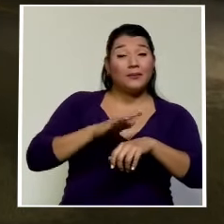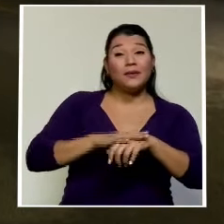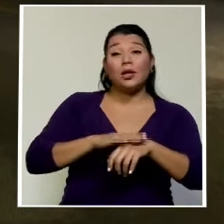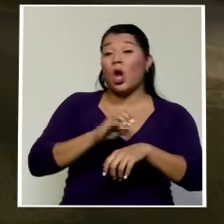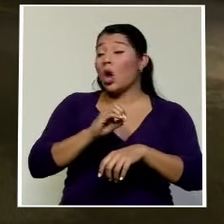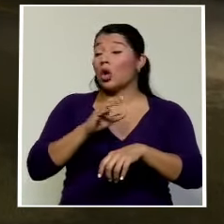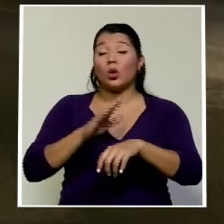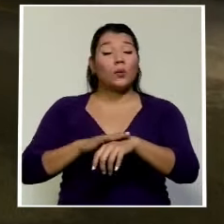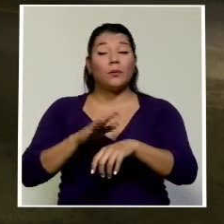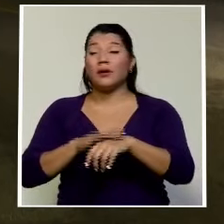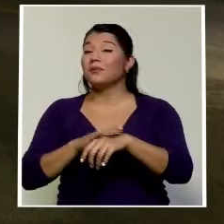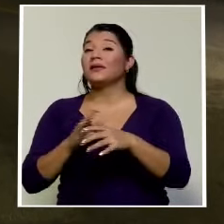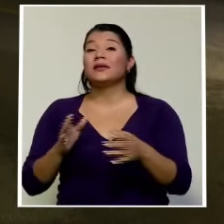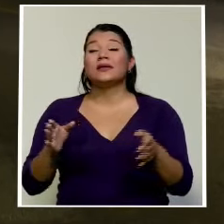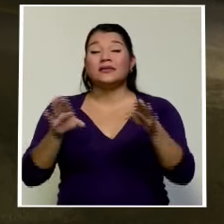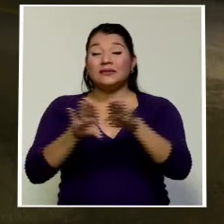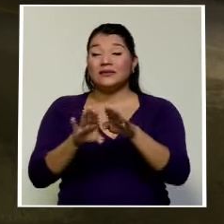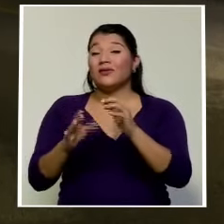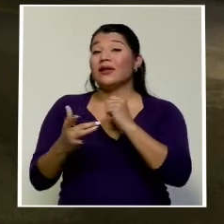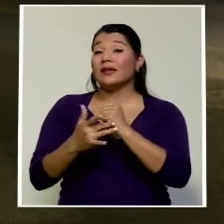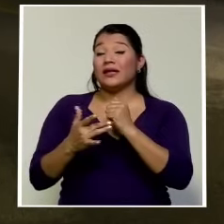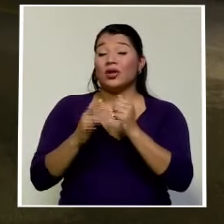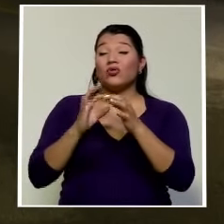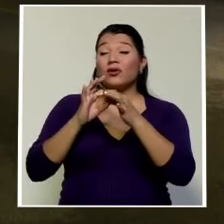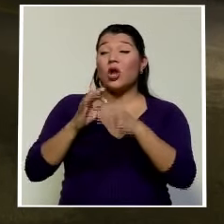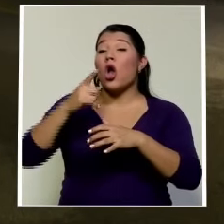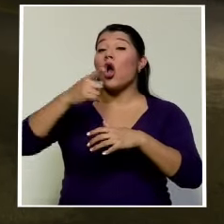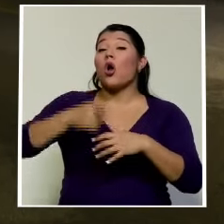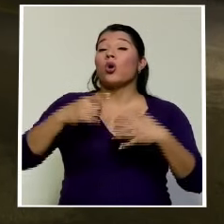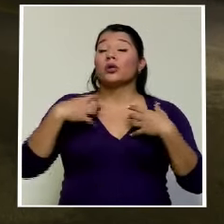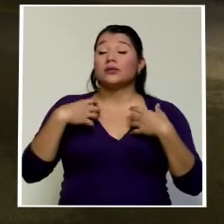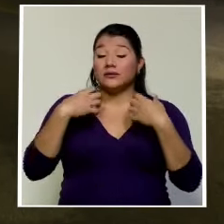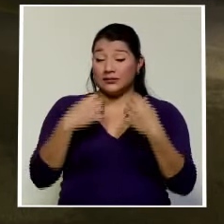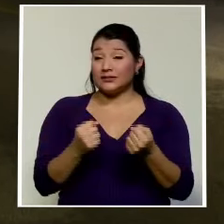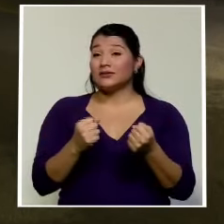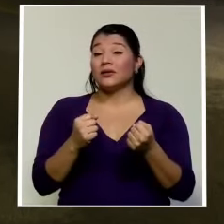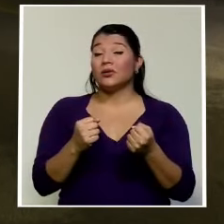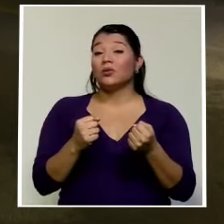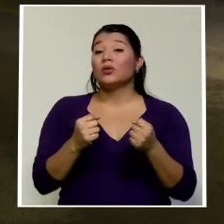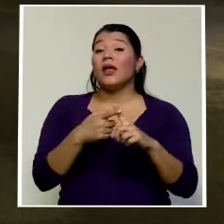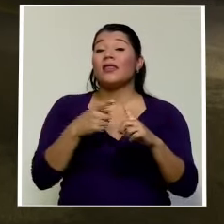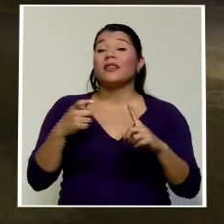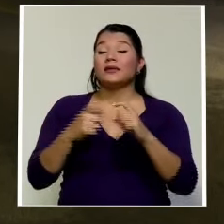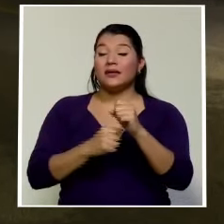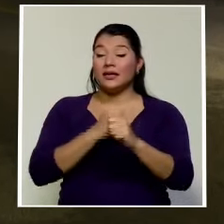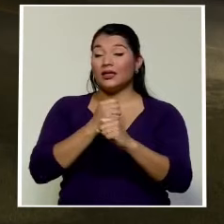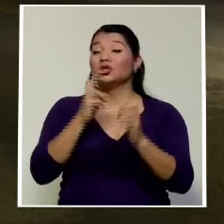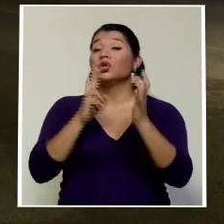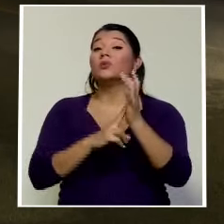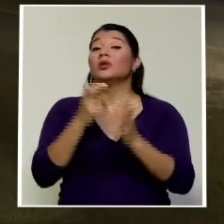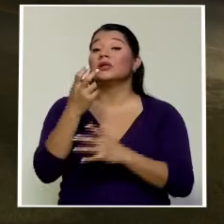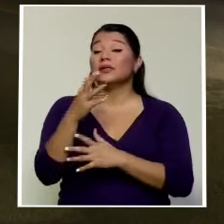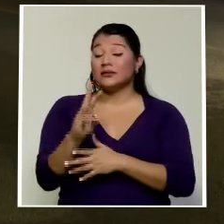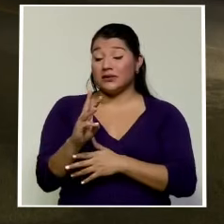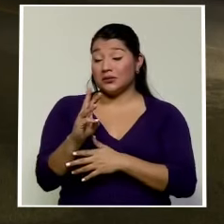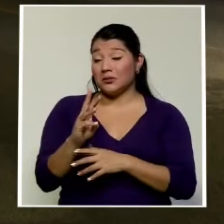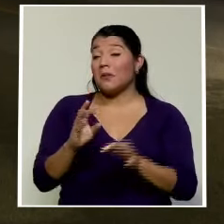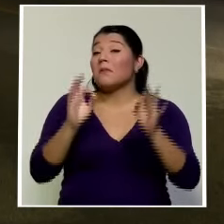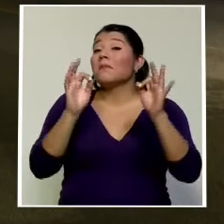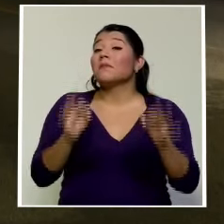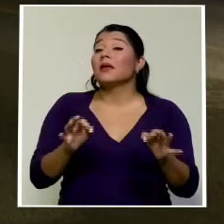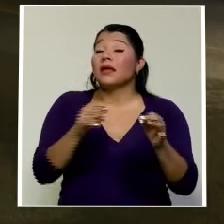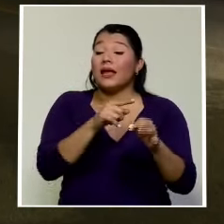el cierre técnico y la orden que pesaba sobre la cárcel de San Sebastián desde el año 2016. Pues bien, están levantando